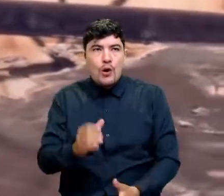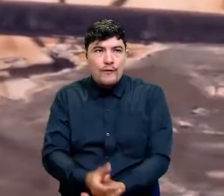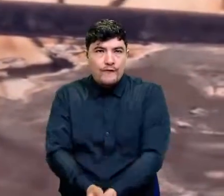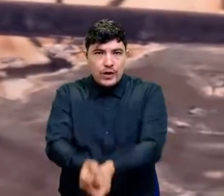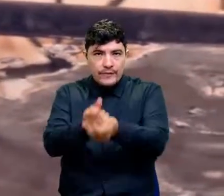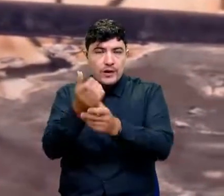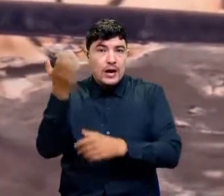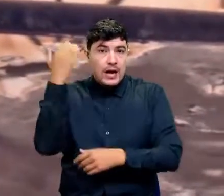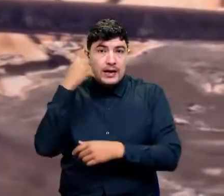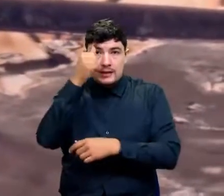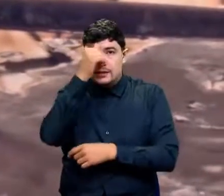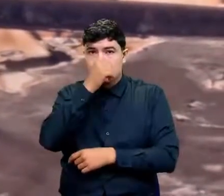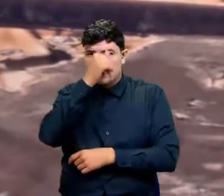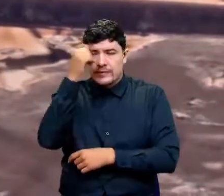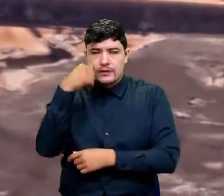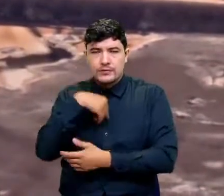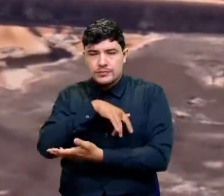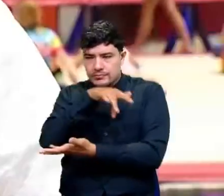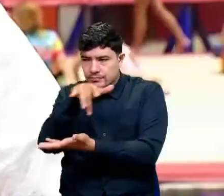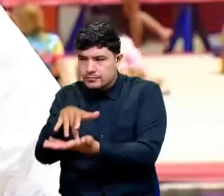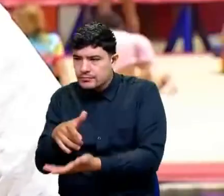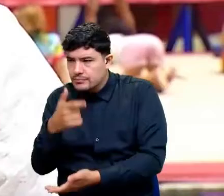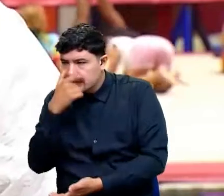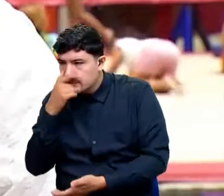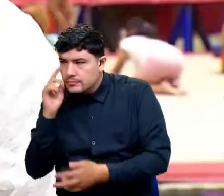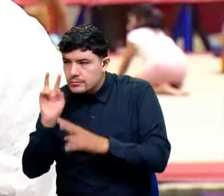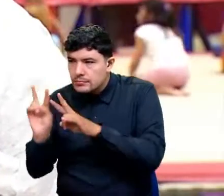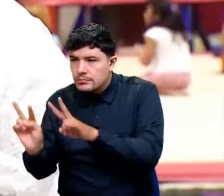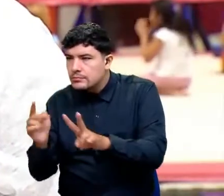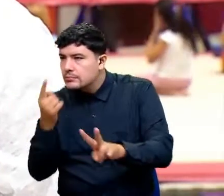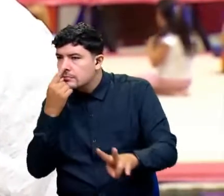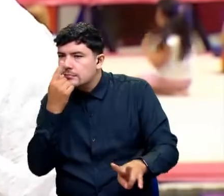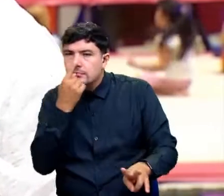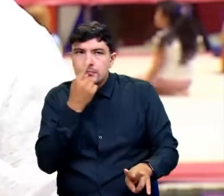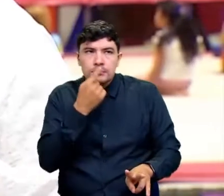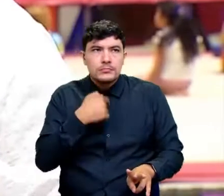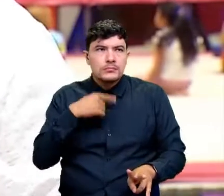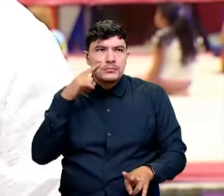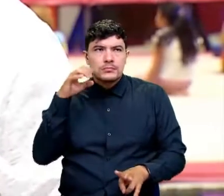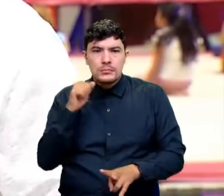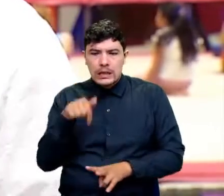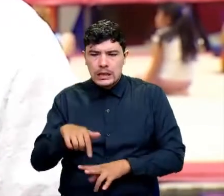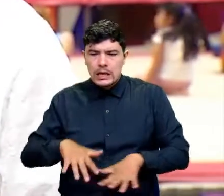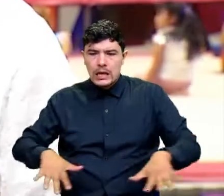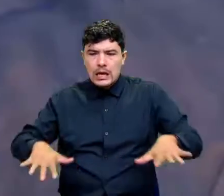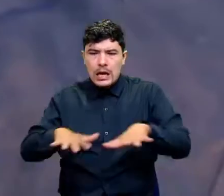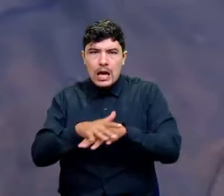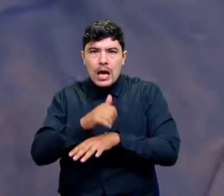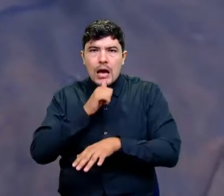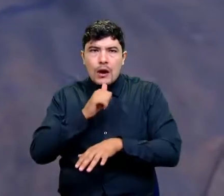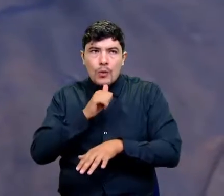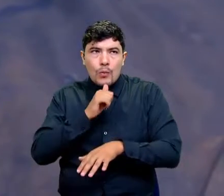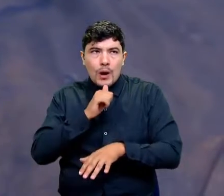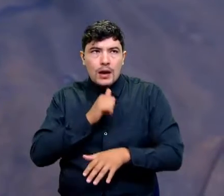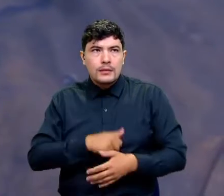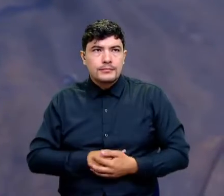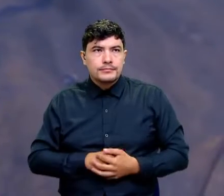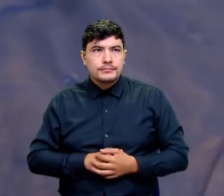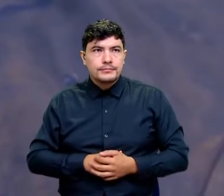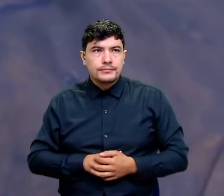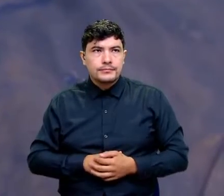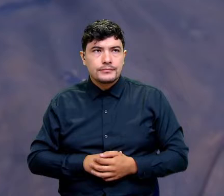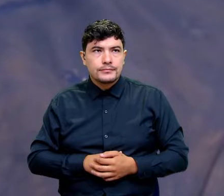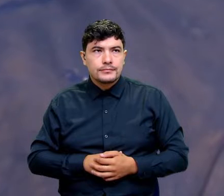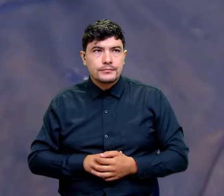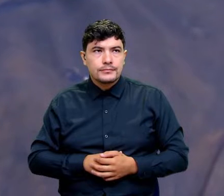pasado a mirar, a ver cómo estaban los aparatos y esto era un charco de agua en una laguna. Estos aparatos